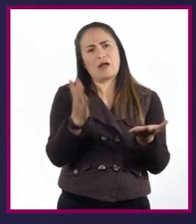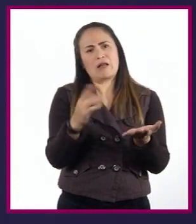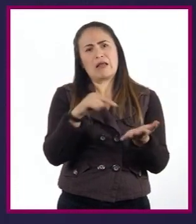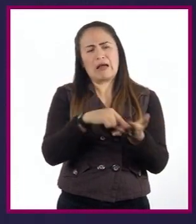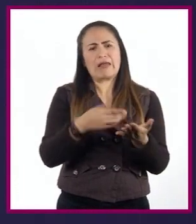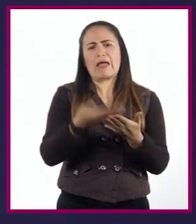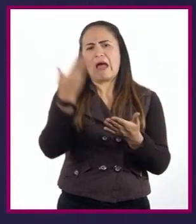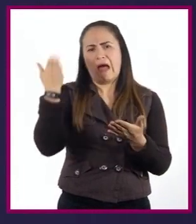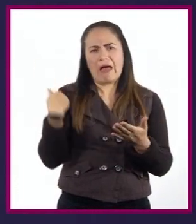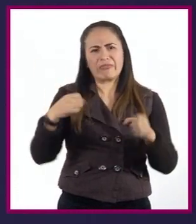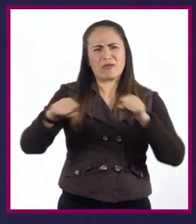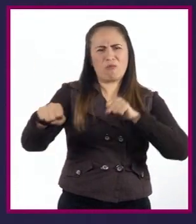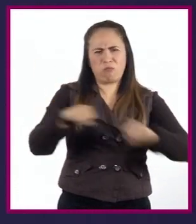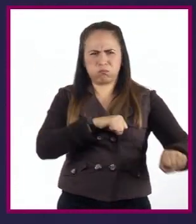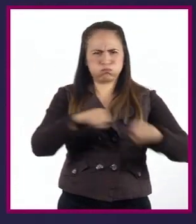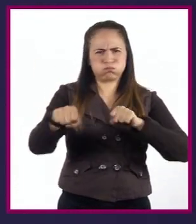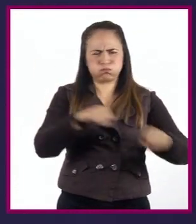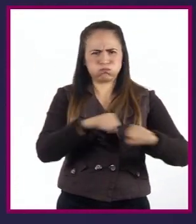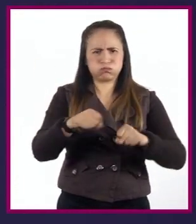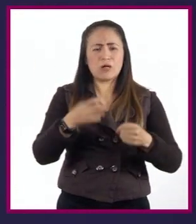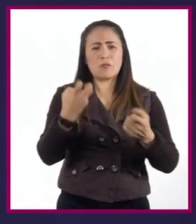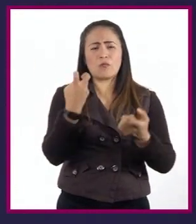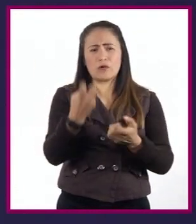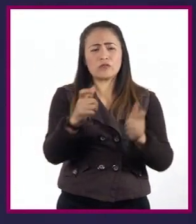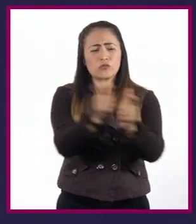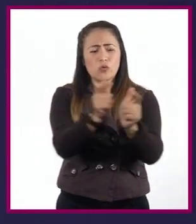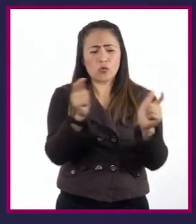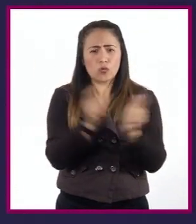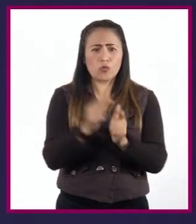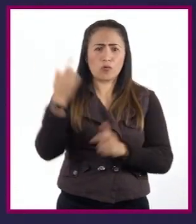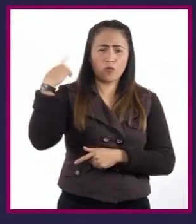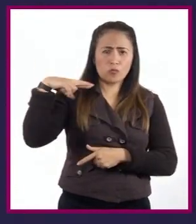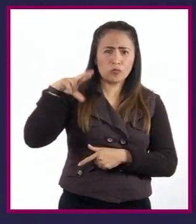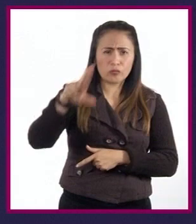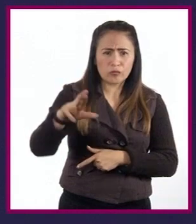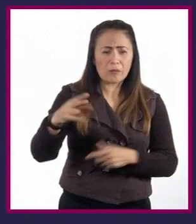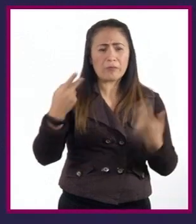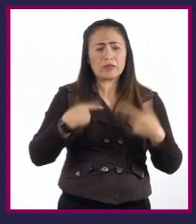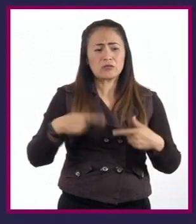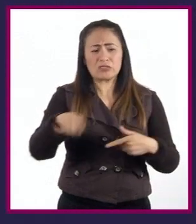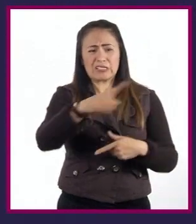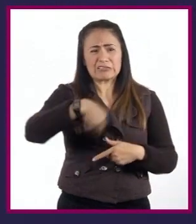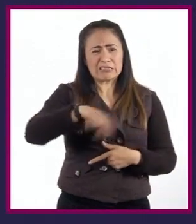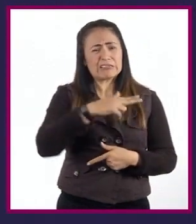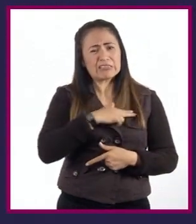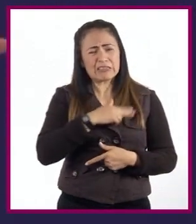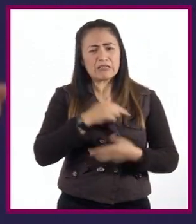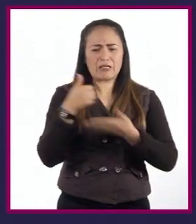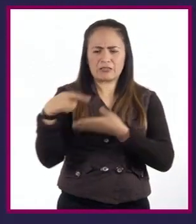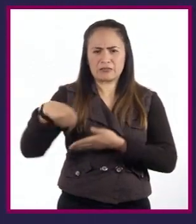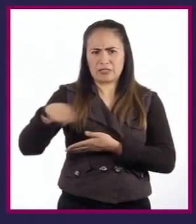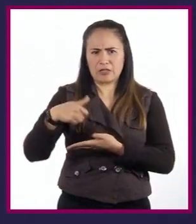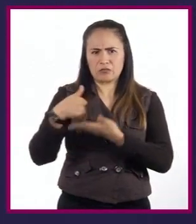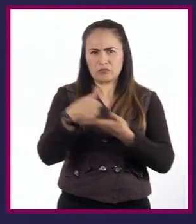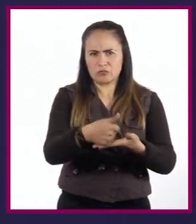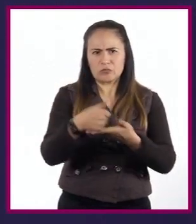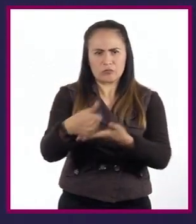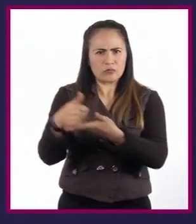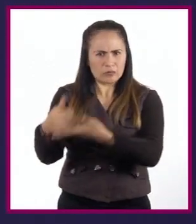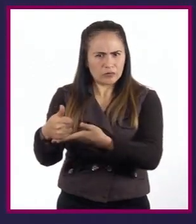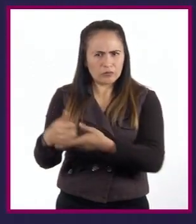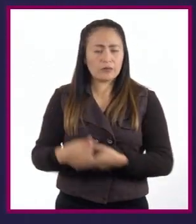fuerte temblor y por eso las brigadas ayudaron a los damnificados. Para poderles apoyar con